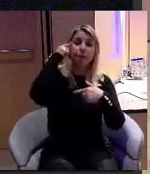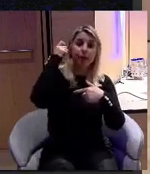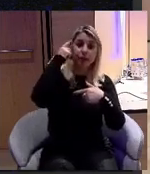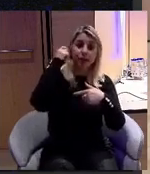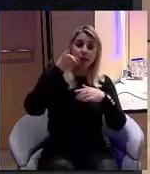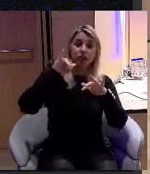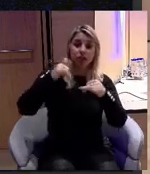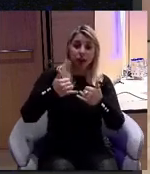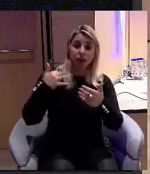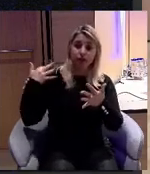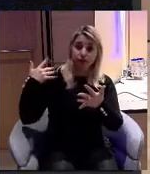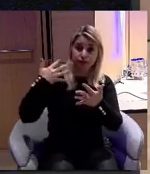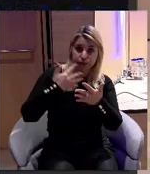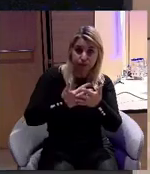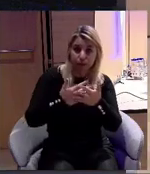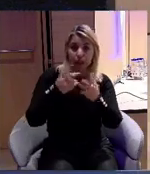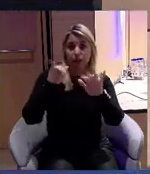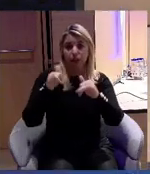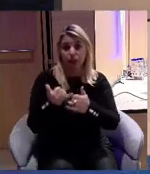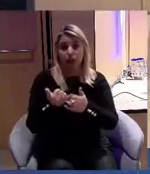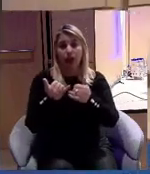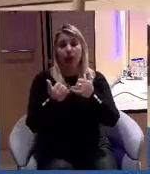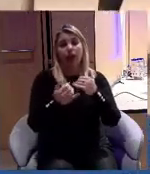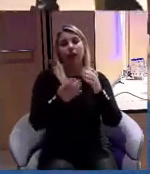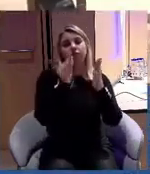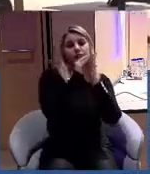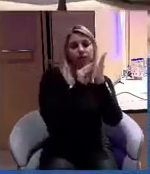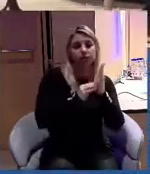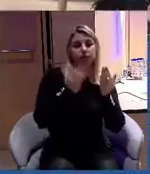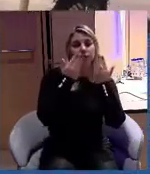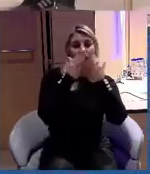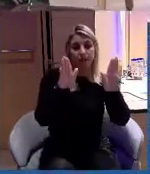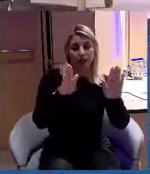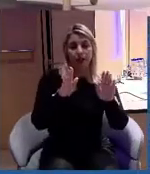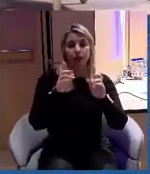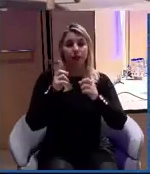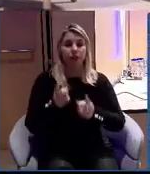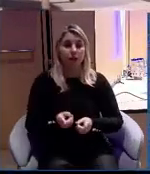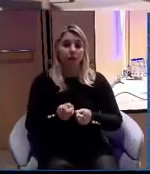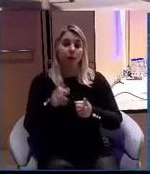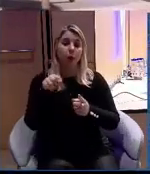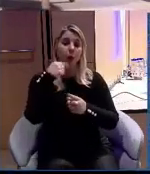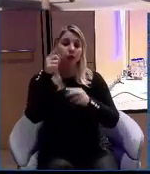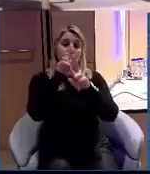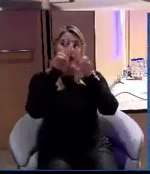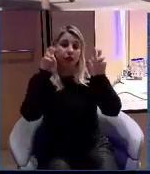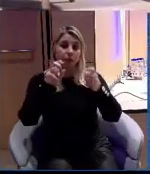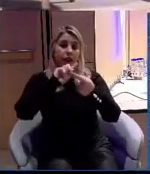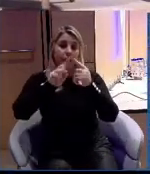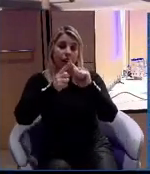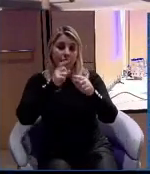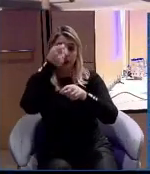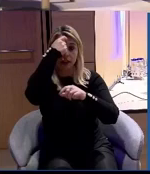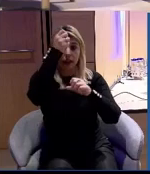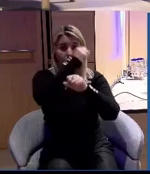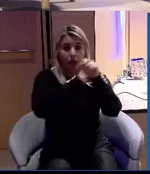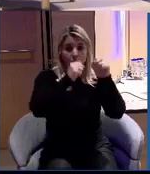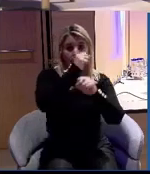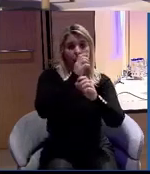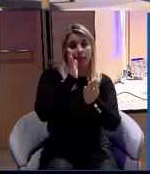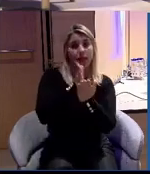veníamos haciendo mucho ya con datos mucho con otros temas vinculados a tecnología y